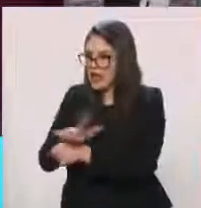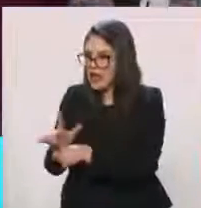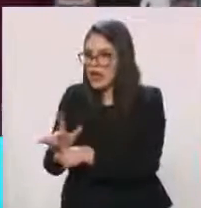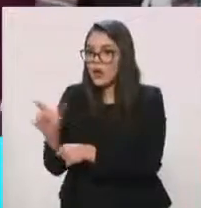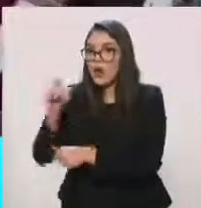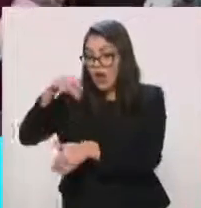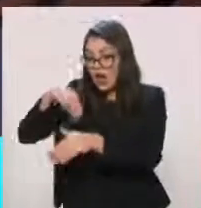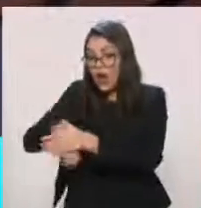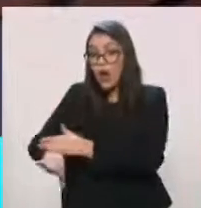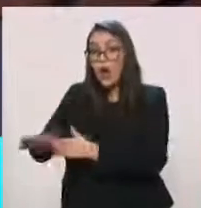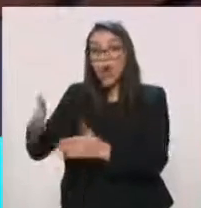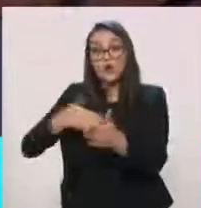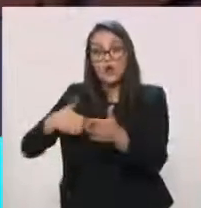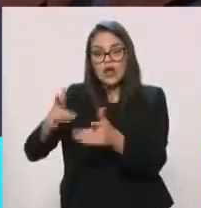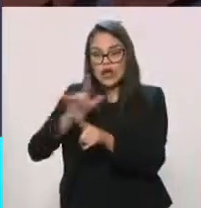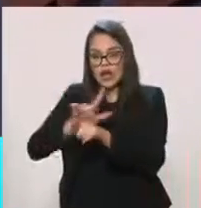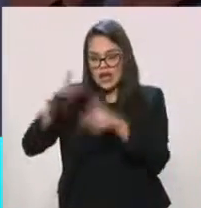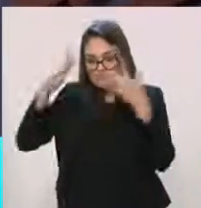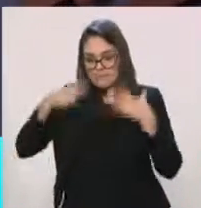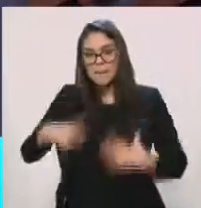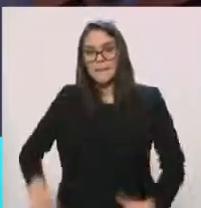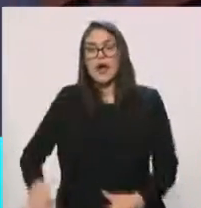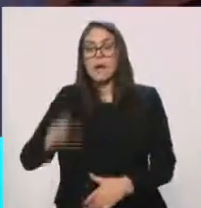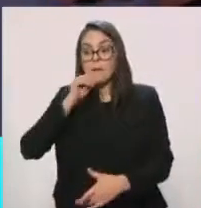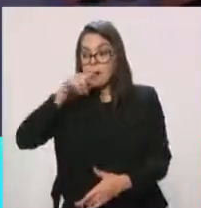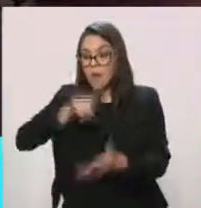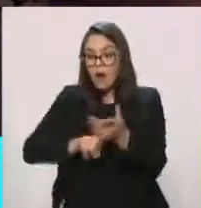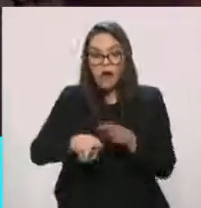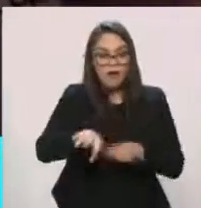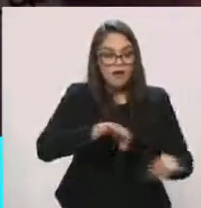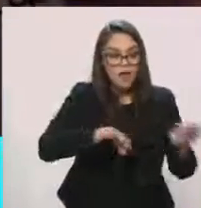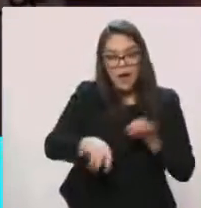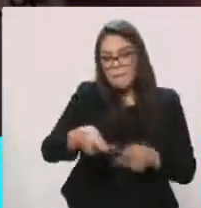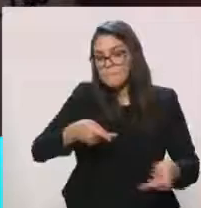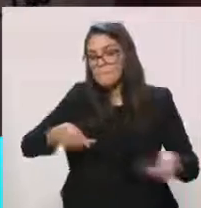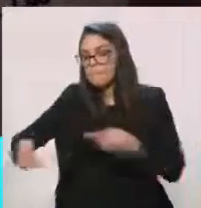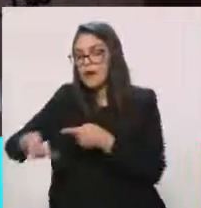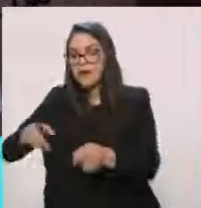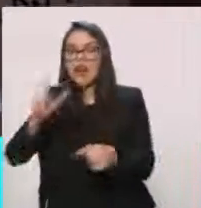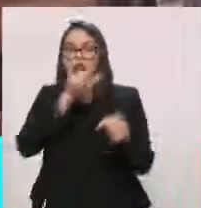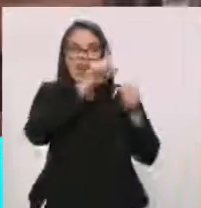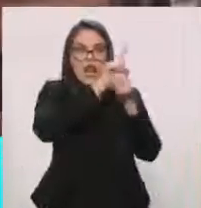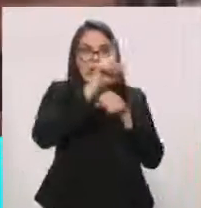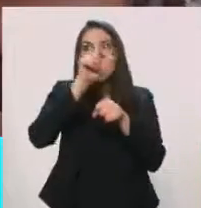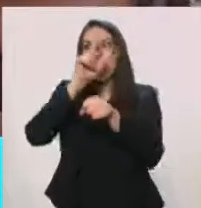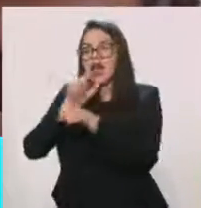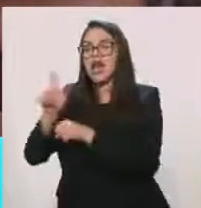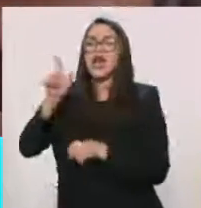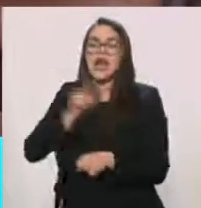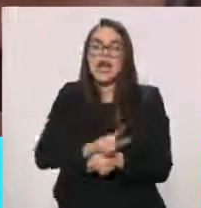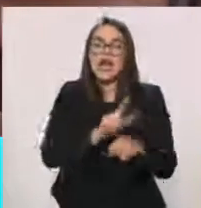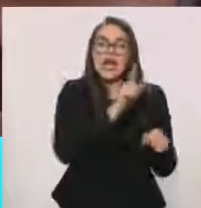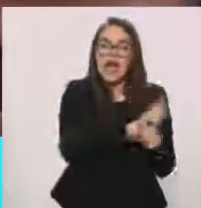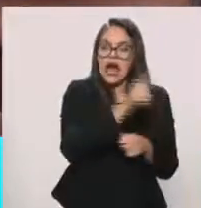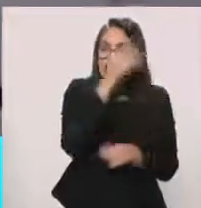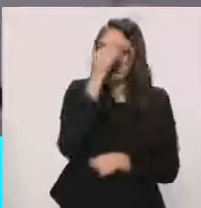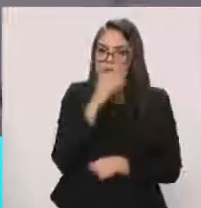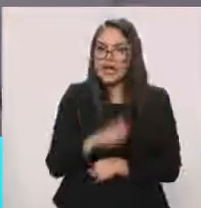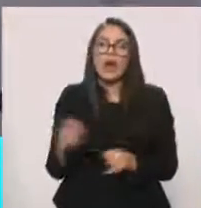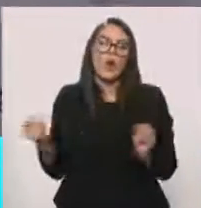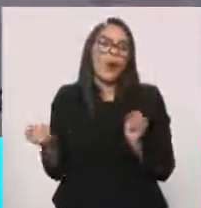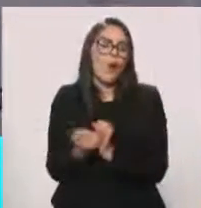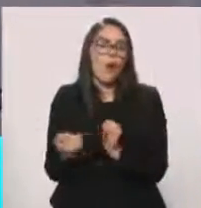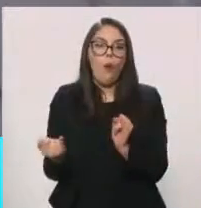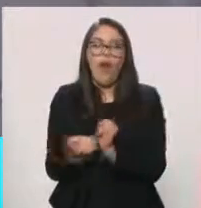entrar a la cocina, durante la cocina, al momento de preparar los itacates de comida, incluso